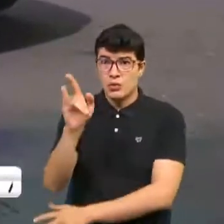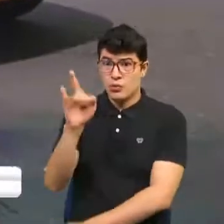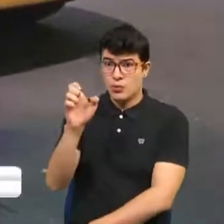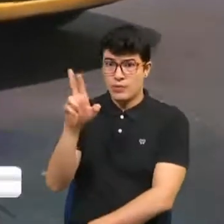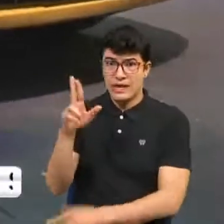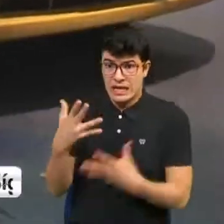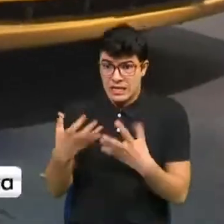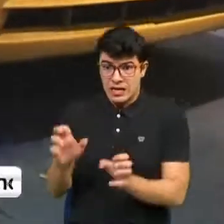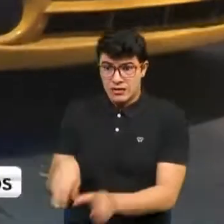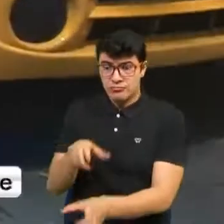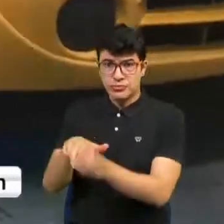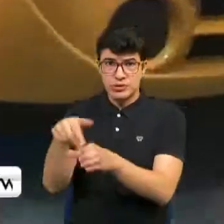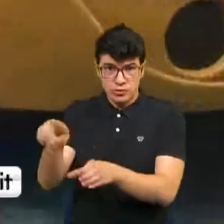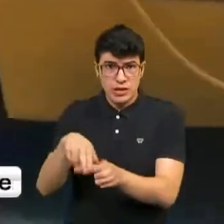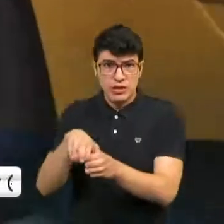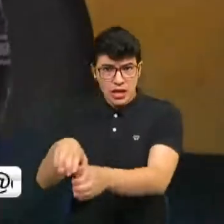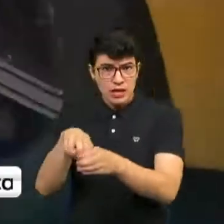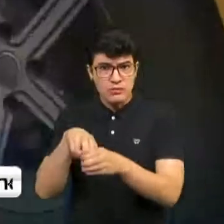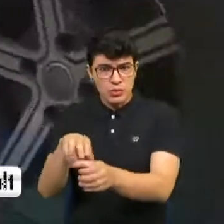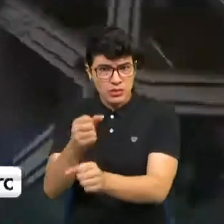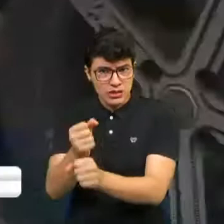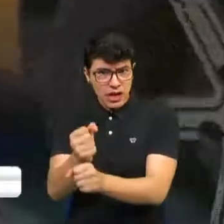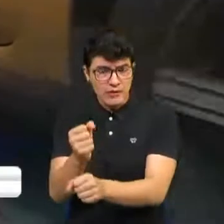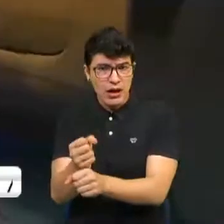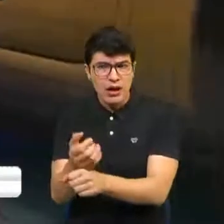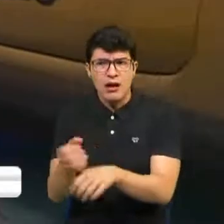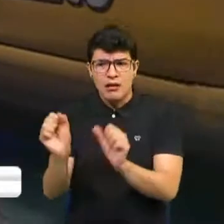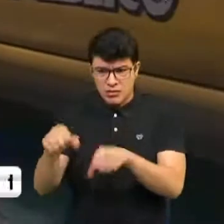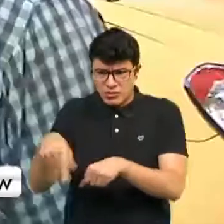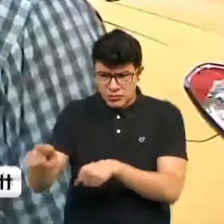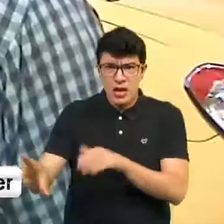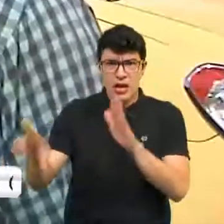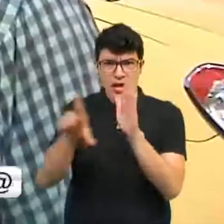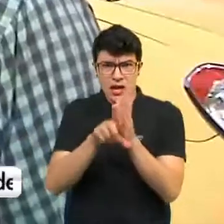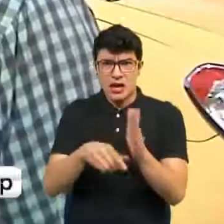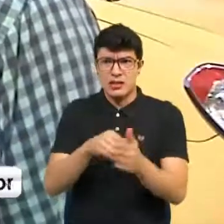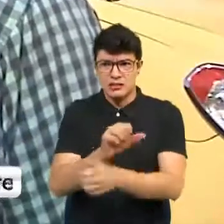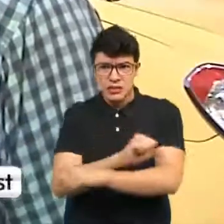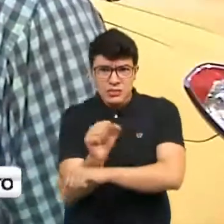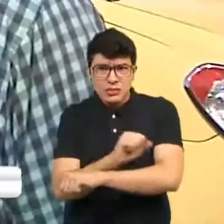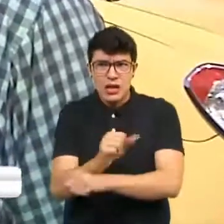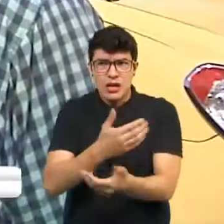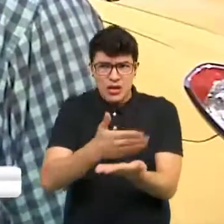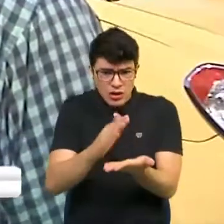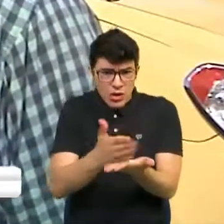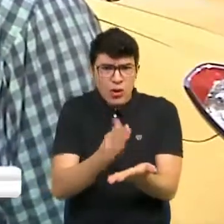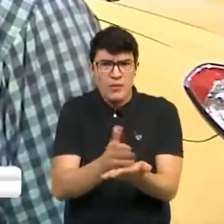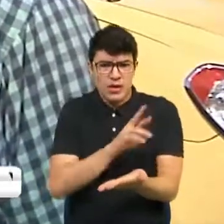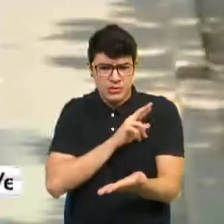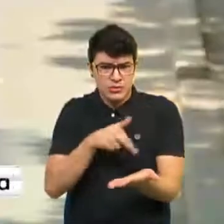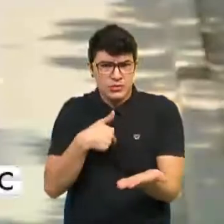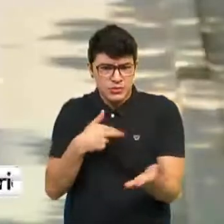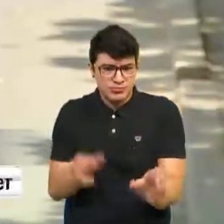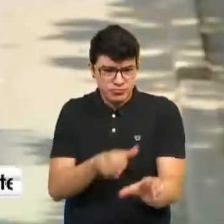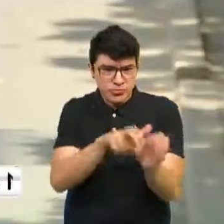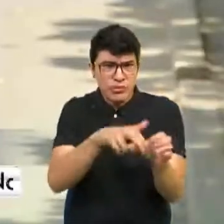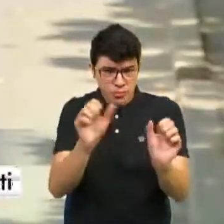a esta cuestión de este trabajo, pues que entonces legalicen los carros y compren los cupos así como nos ha tocado a